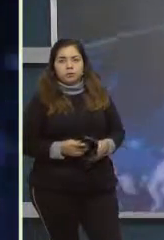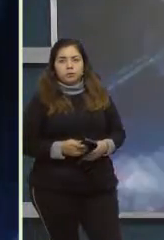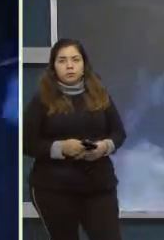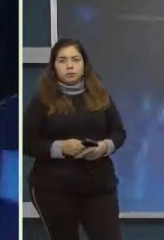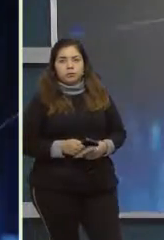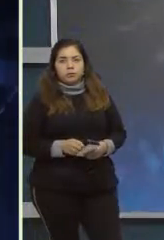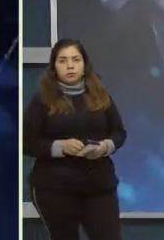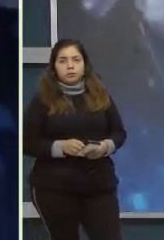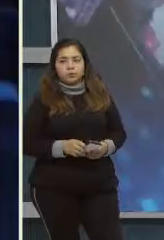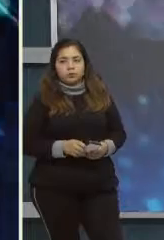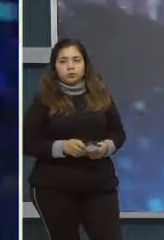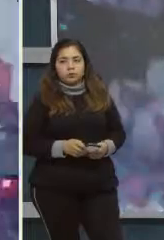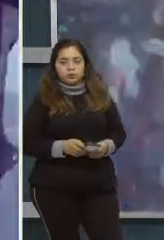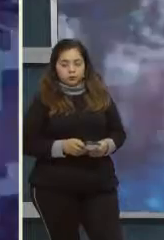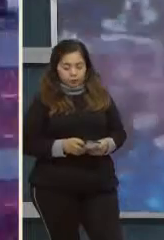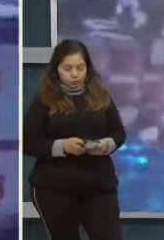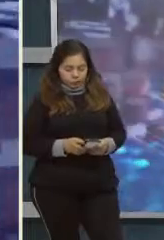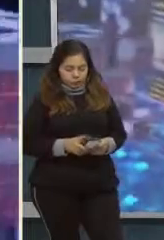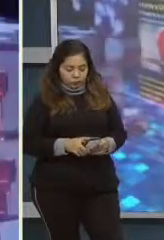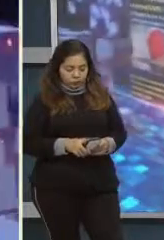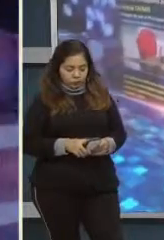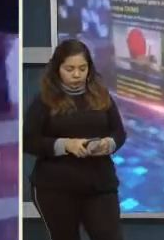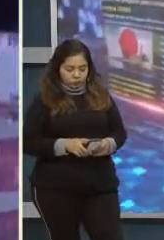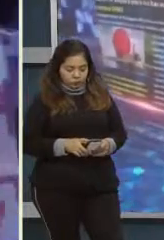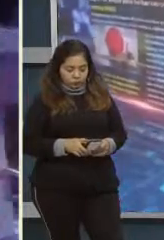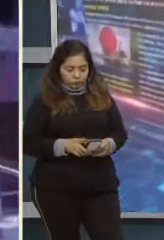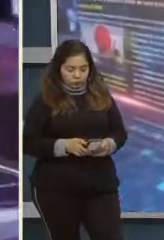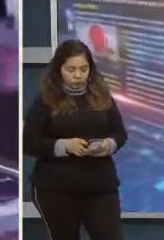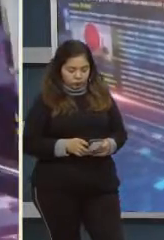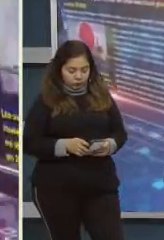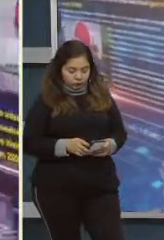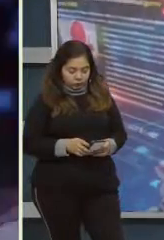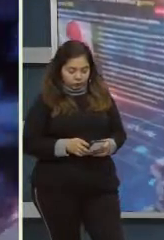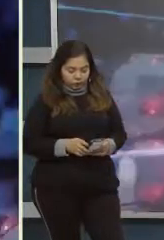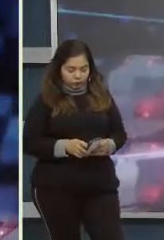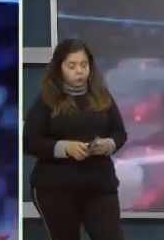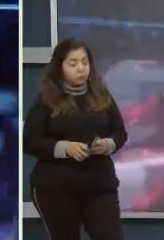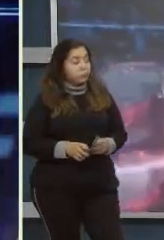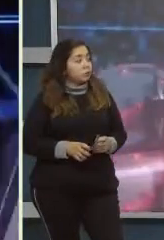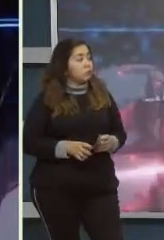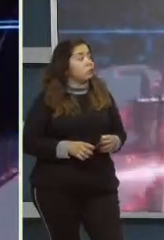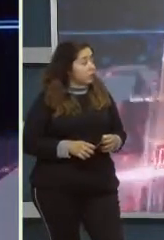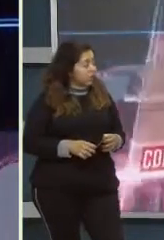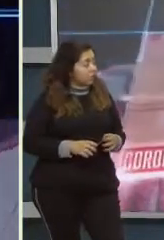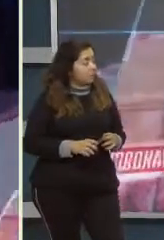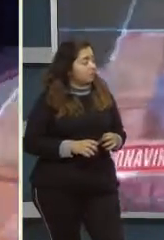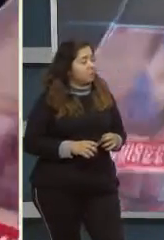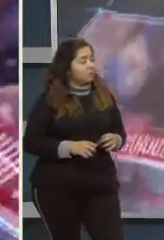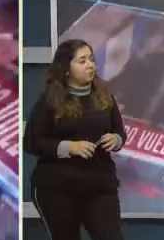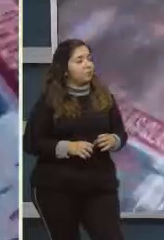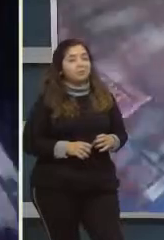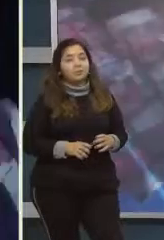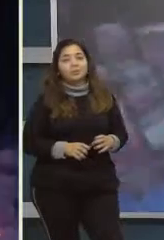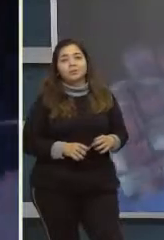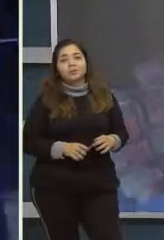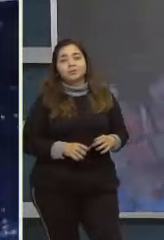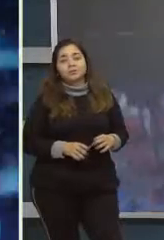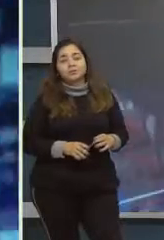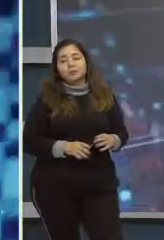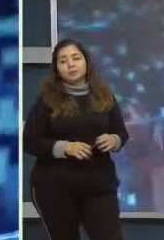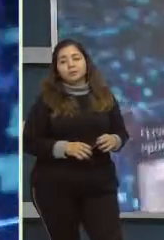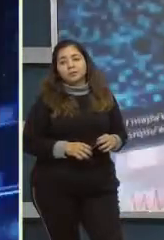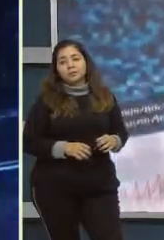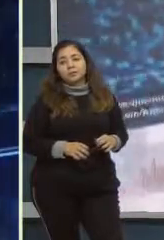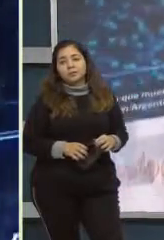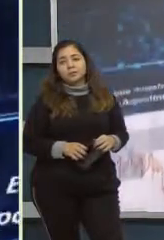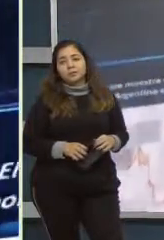pero son los más claros para ver la complejidad de la situación. Muy bien. Entonces, le agradecemos entonces, Mónica, por